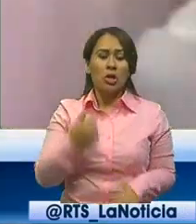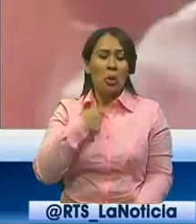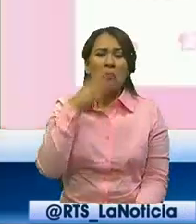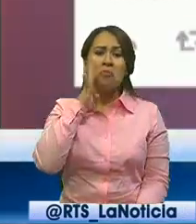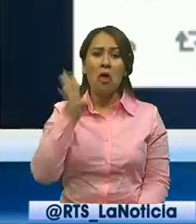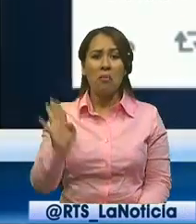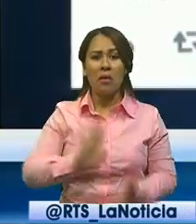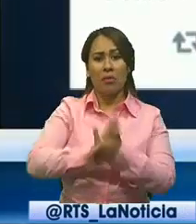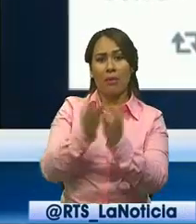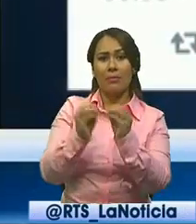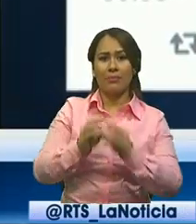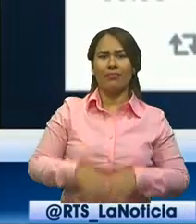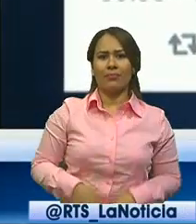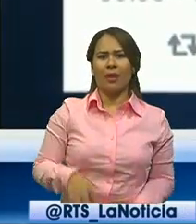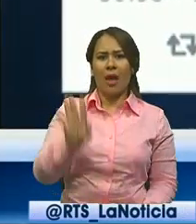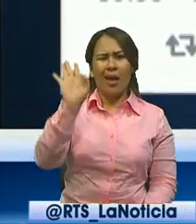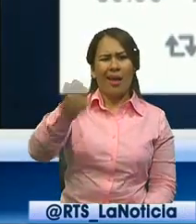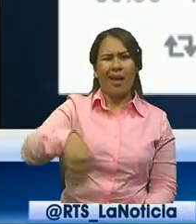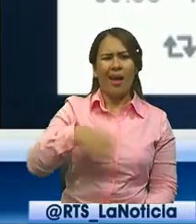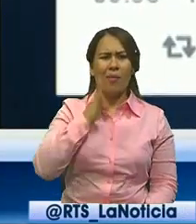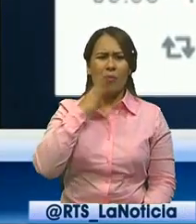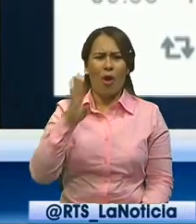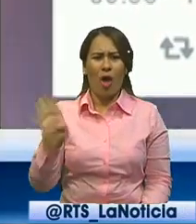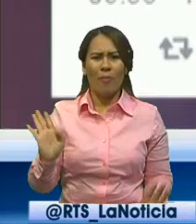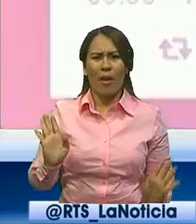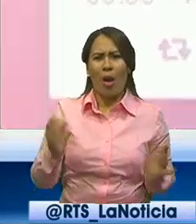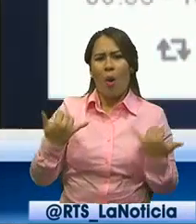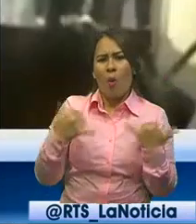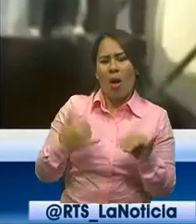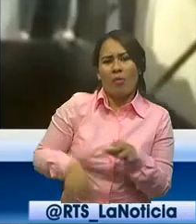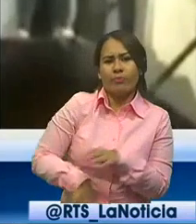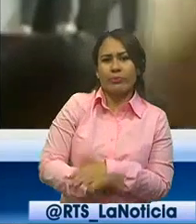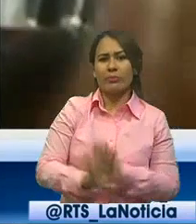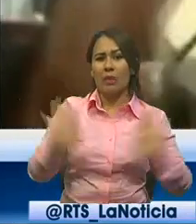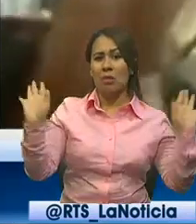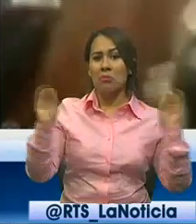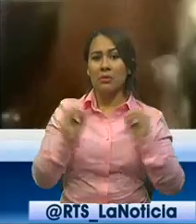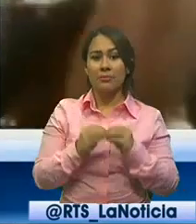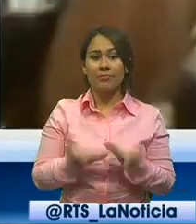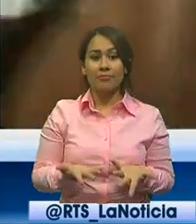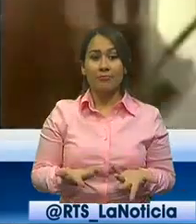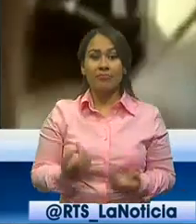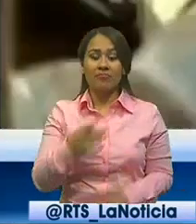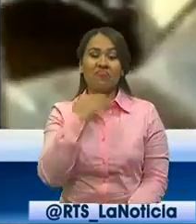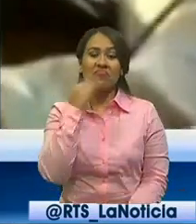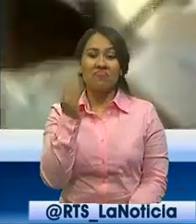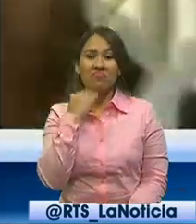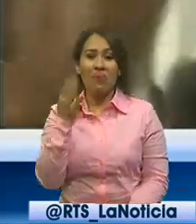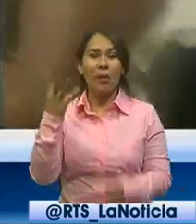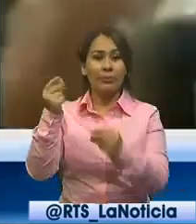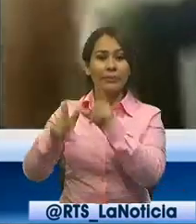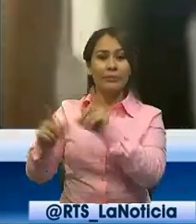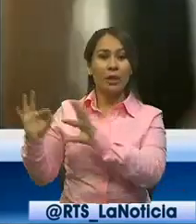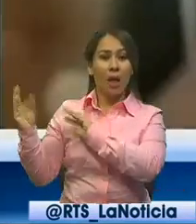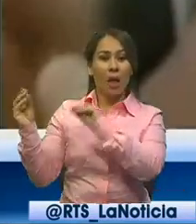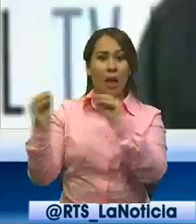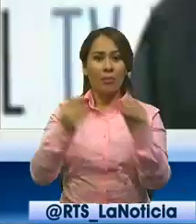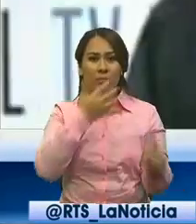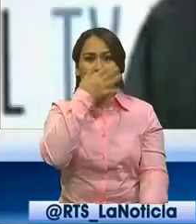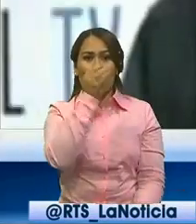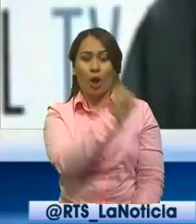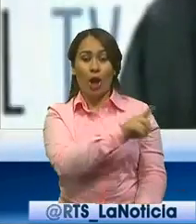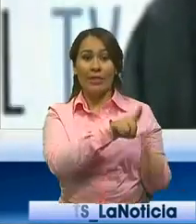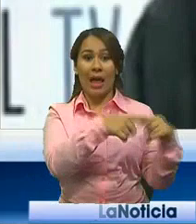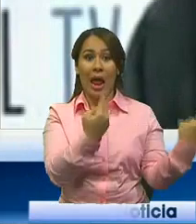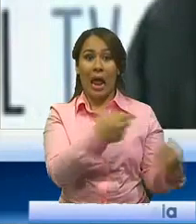broma. Es broma, pues, es un comentario pelotero. Y parece importarle poco las innumerables muestras de repudio que